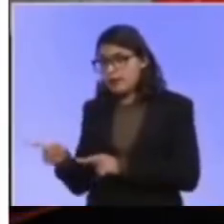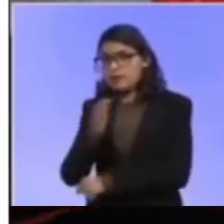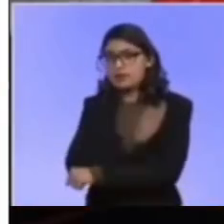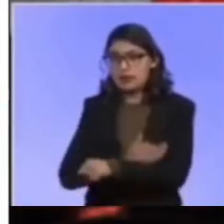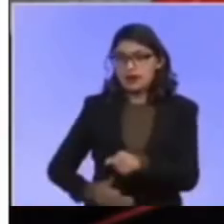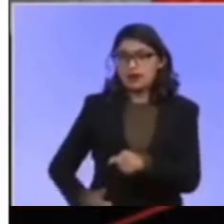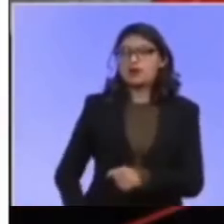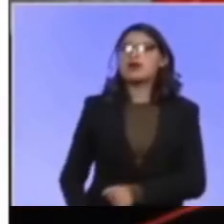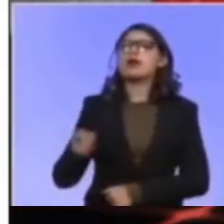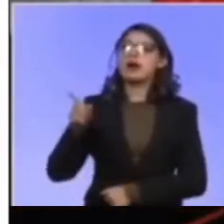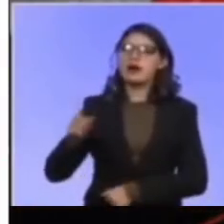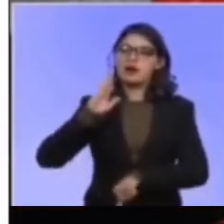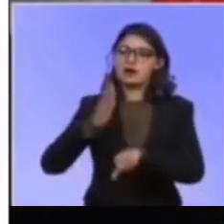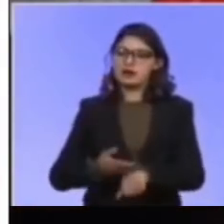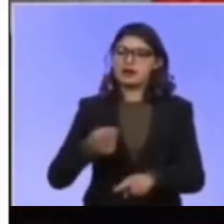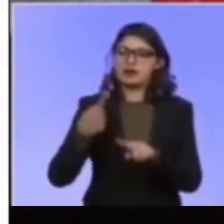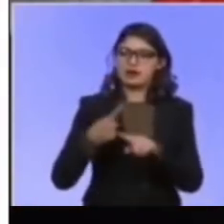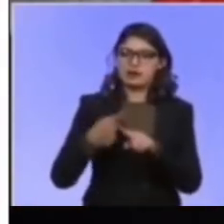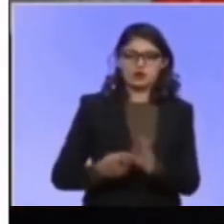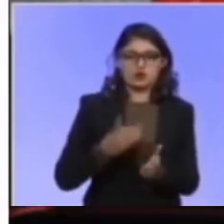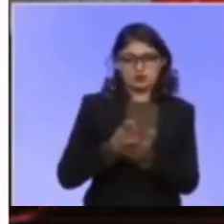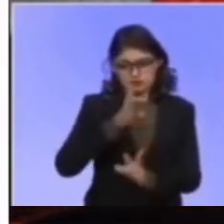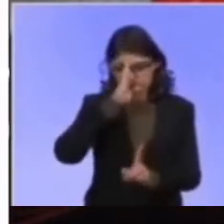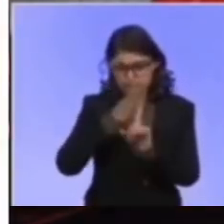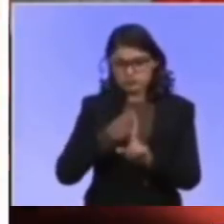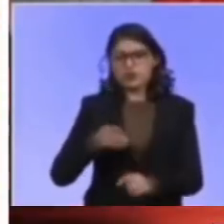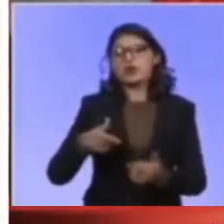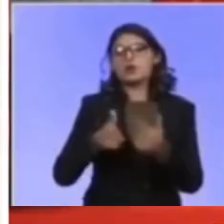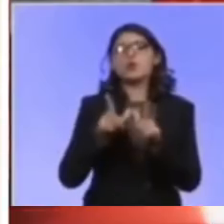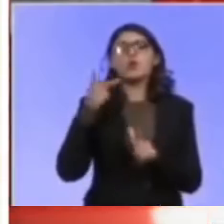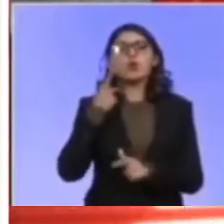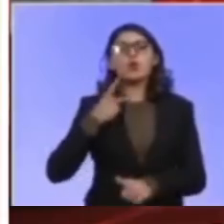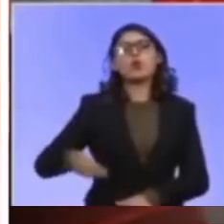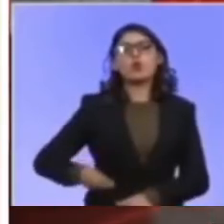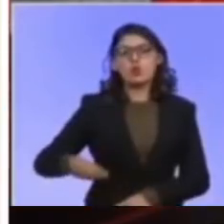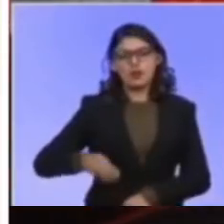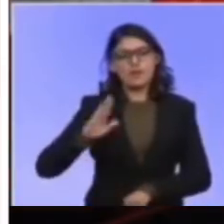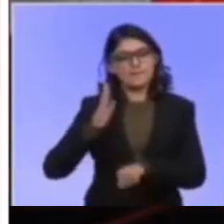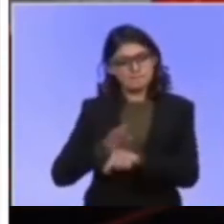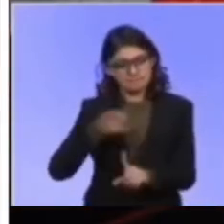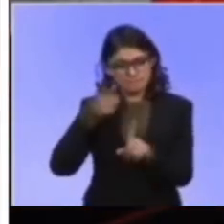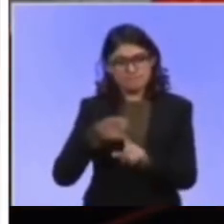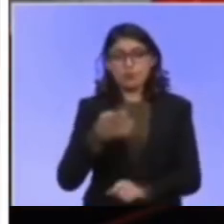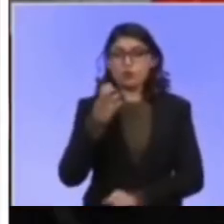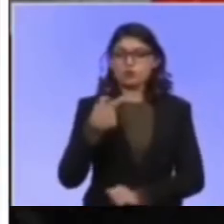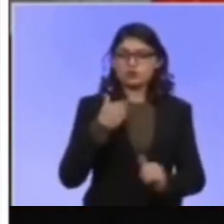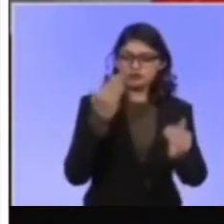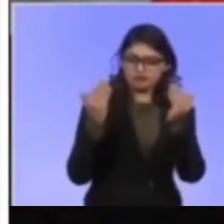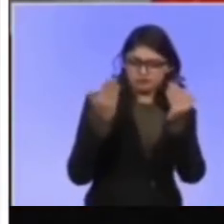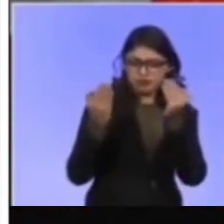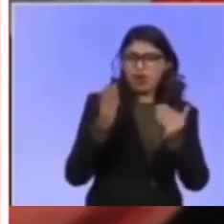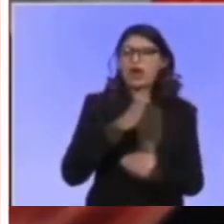infracción será atribuible sólo al partido es por ello que yo advierto diferencias sustantivas